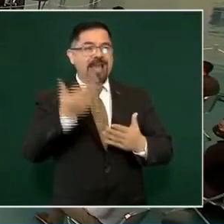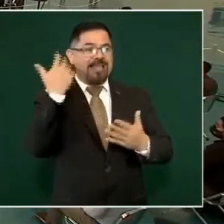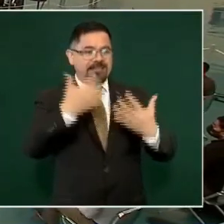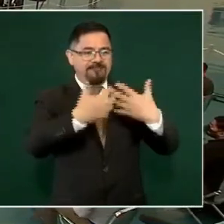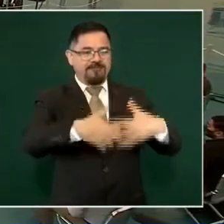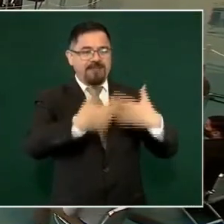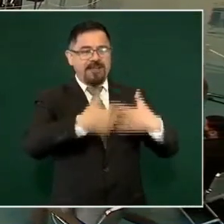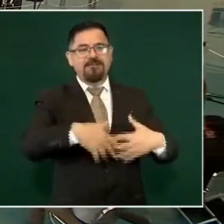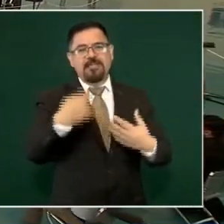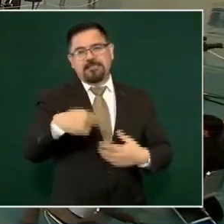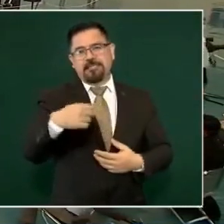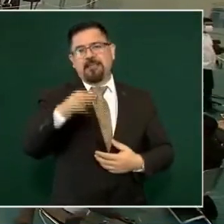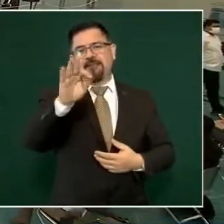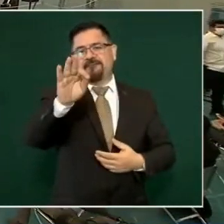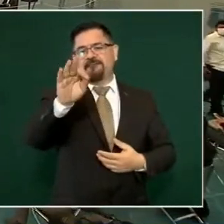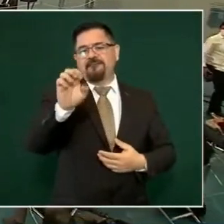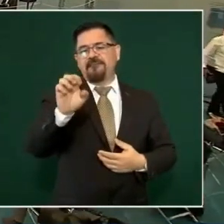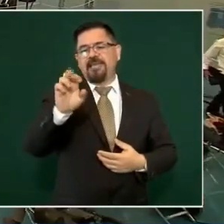todo.